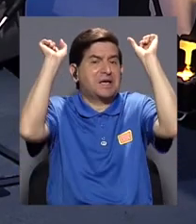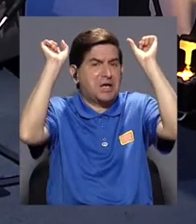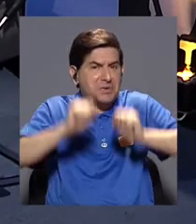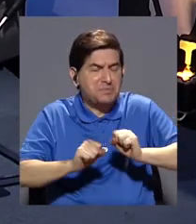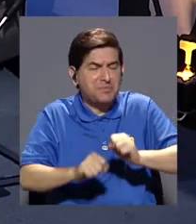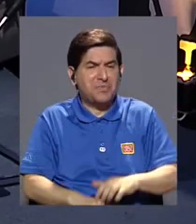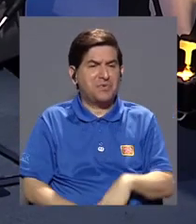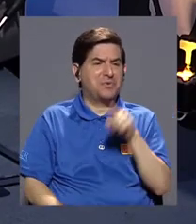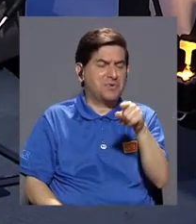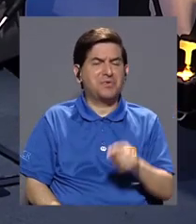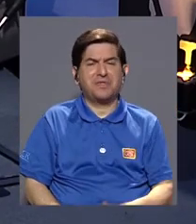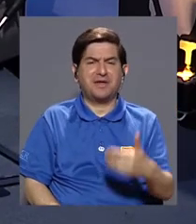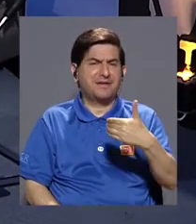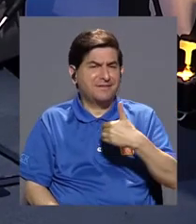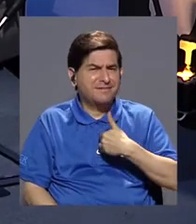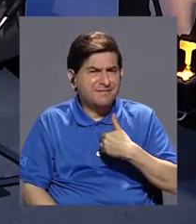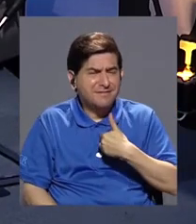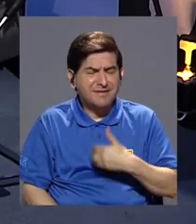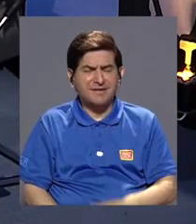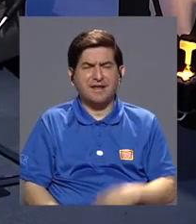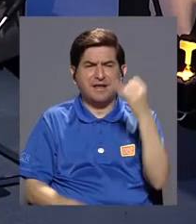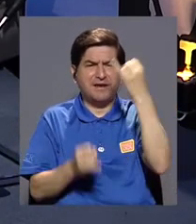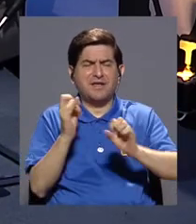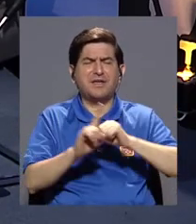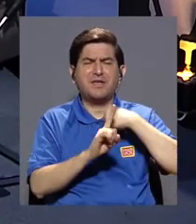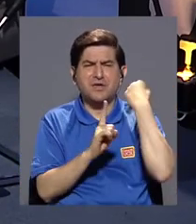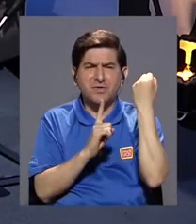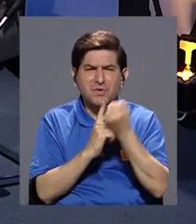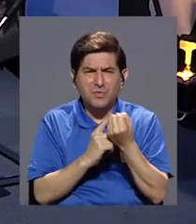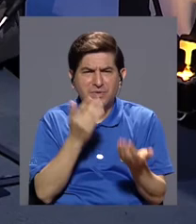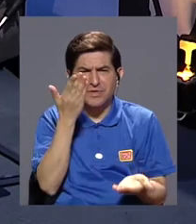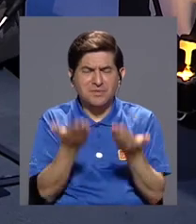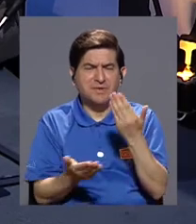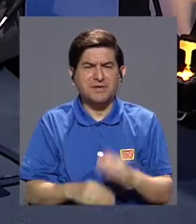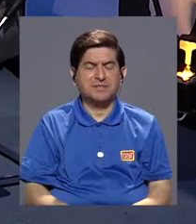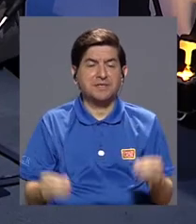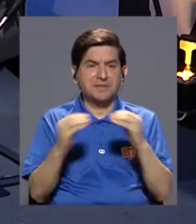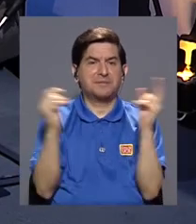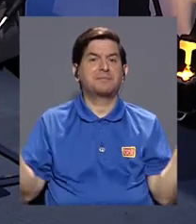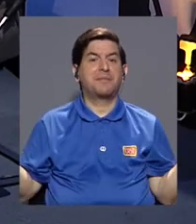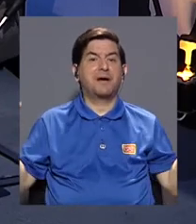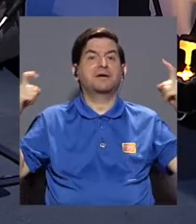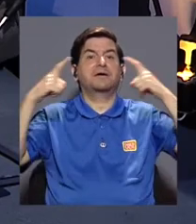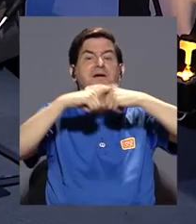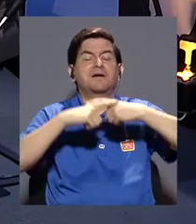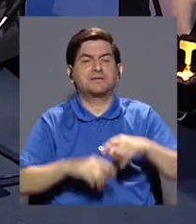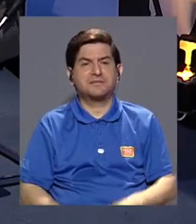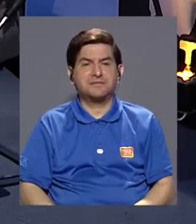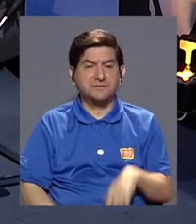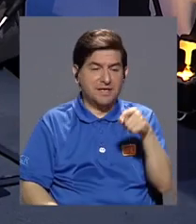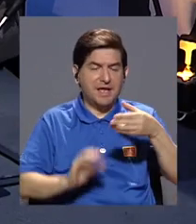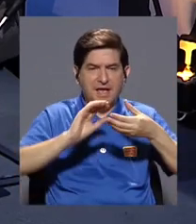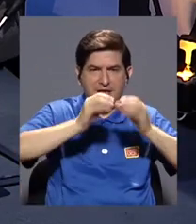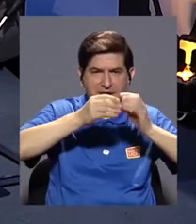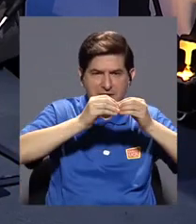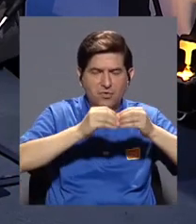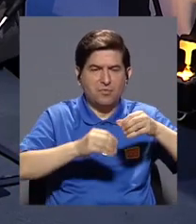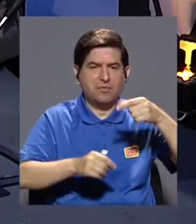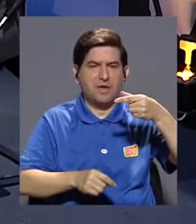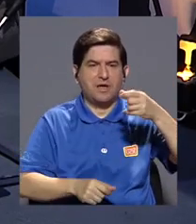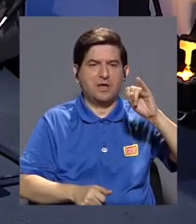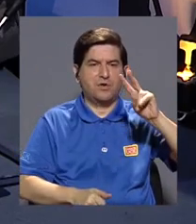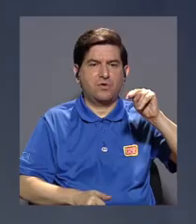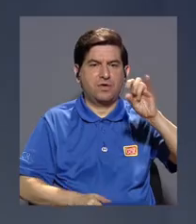podíamos cultivar. Y le voy a presentar el último escenario, que tal vez es uno de los más complejos en el marco del índice de Gini, que nos explica sobre